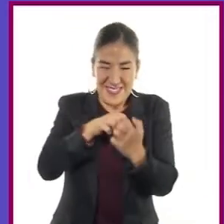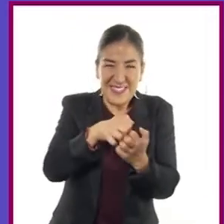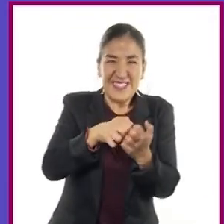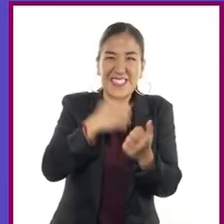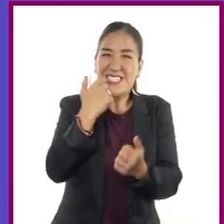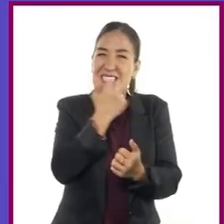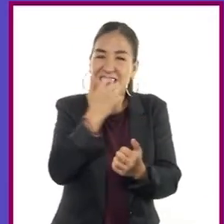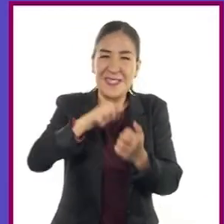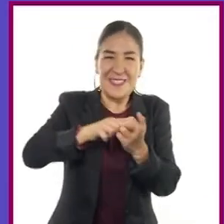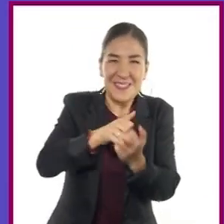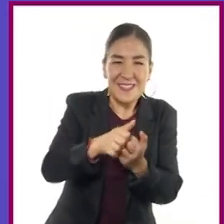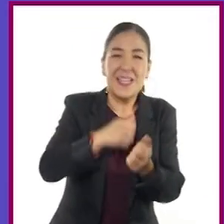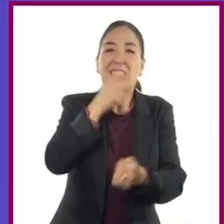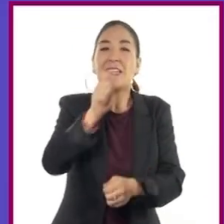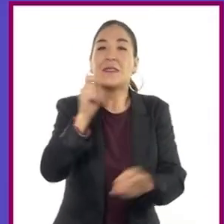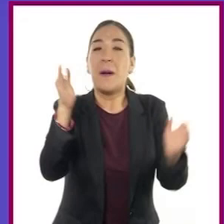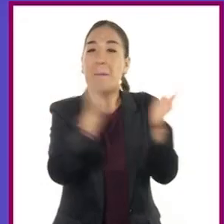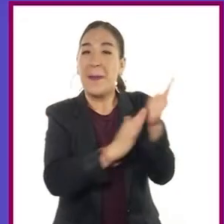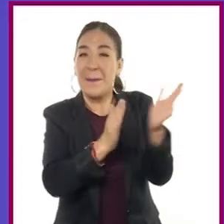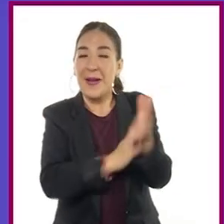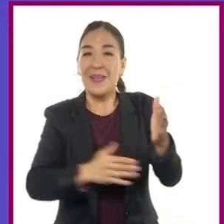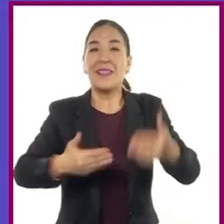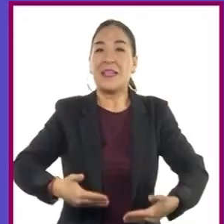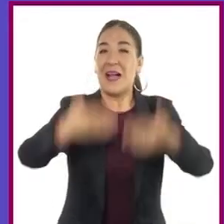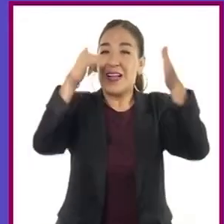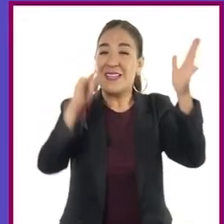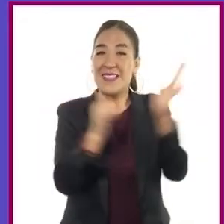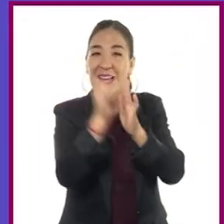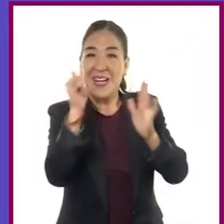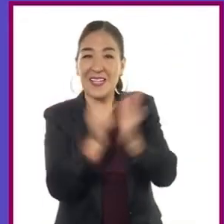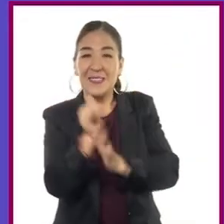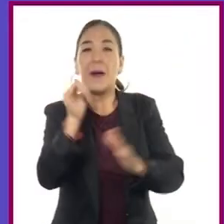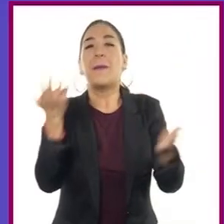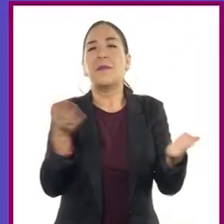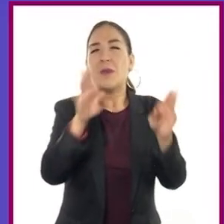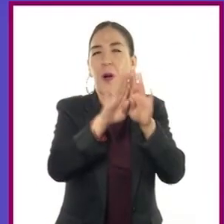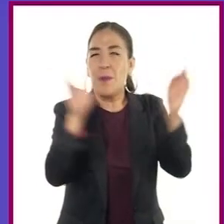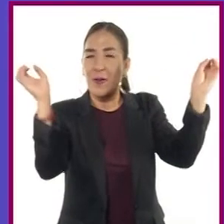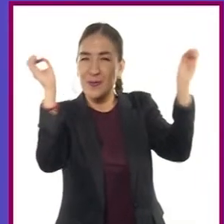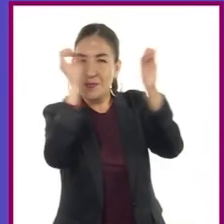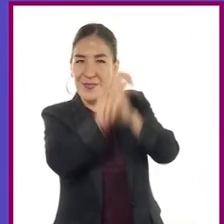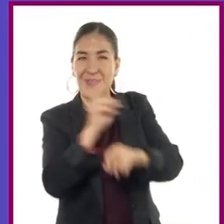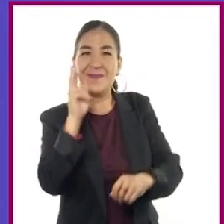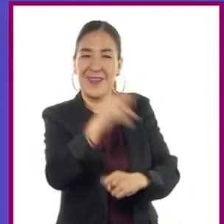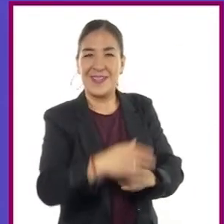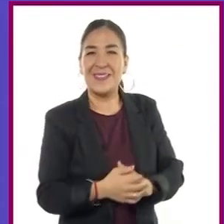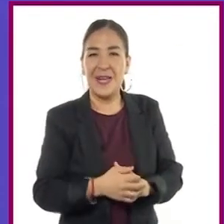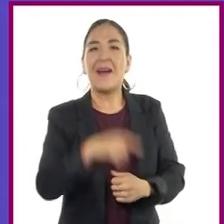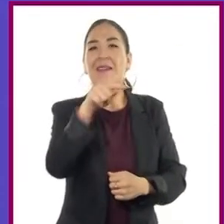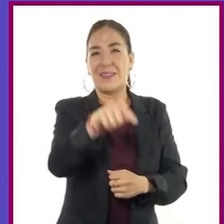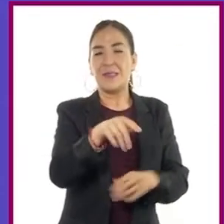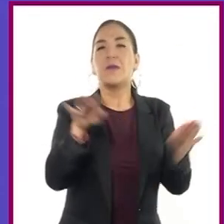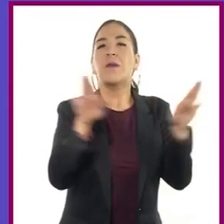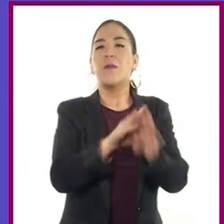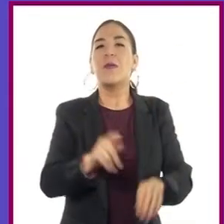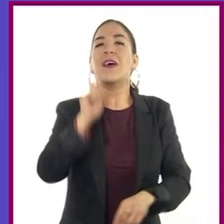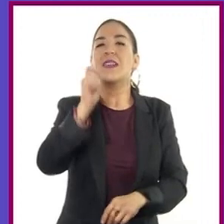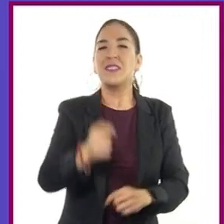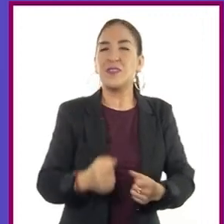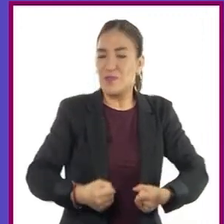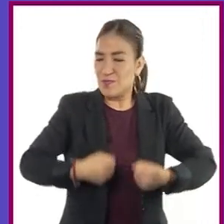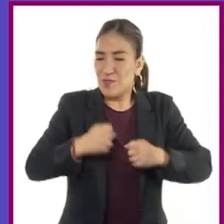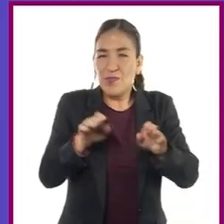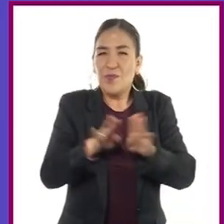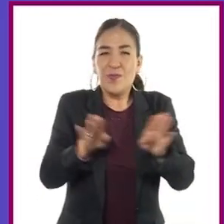4 paredes, papel, yeso, alfombra rala y foco amarillento, no son aún el prometido infierno. Que